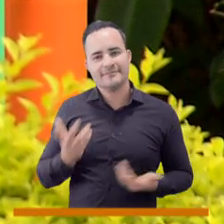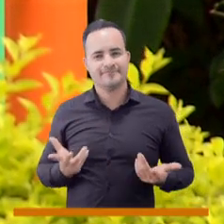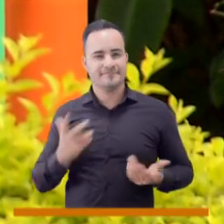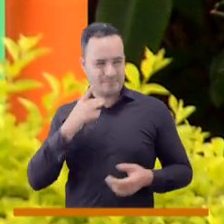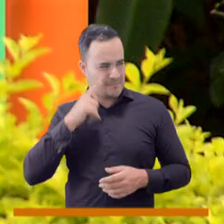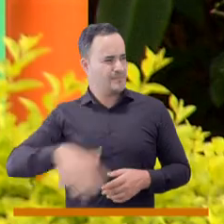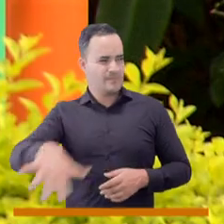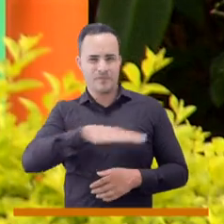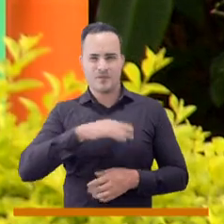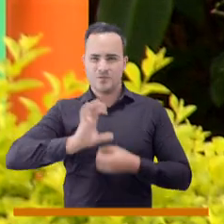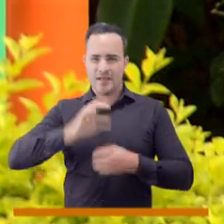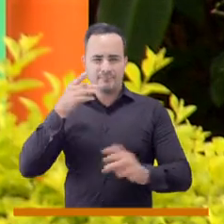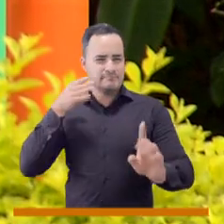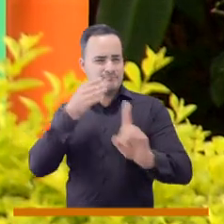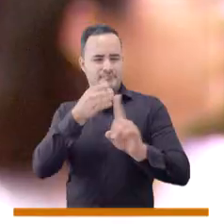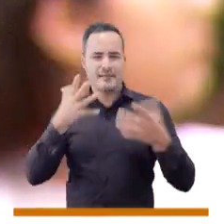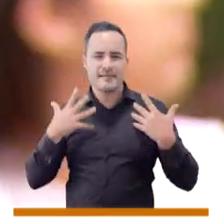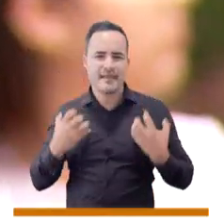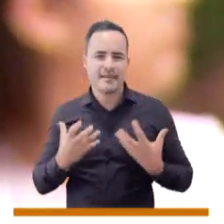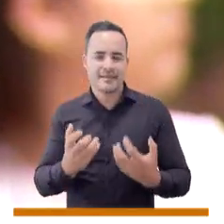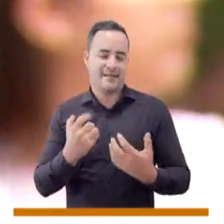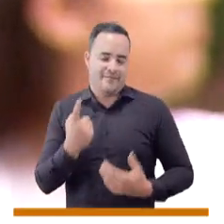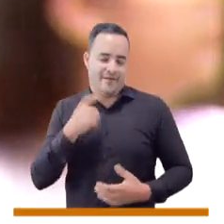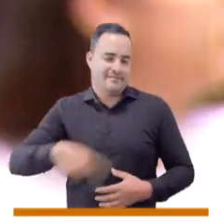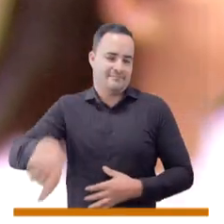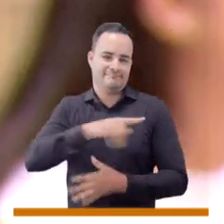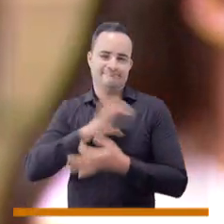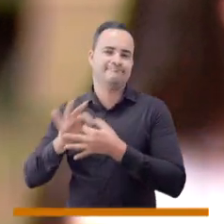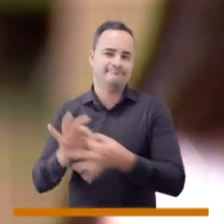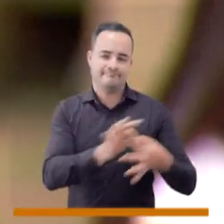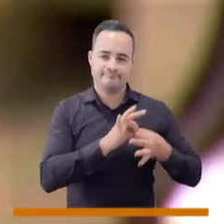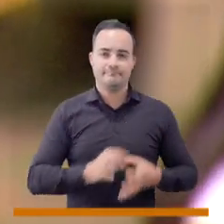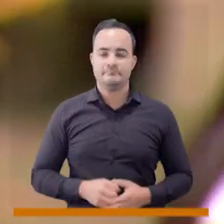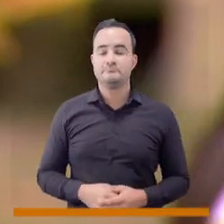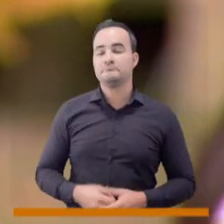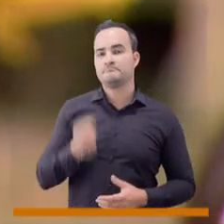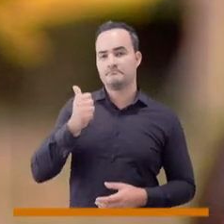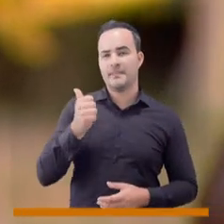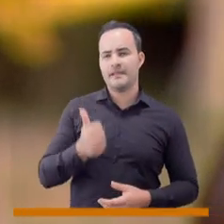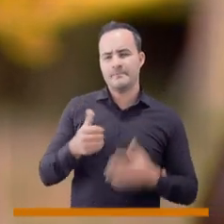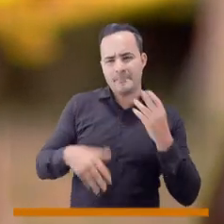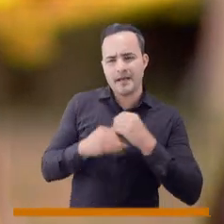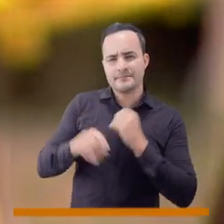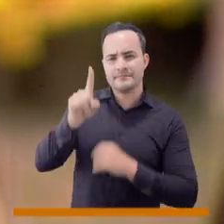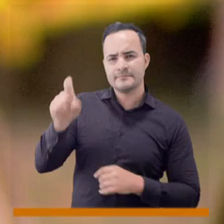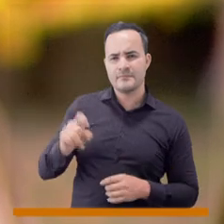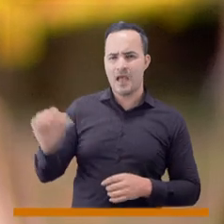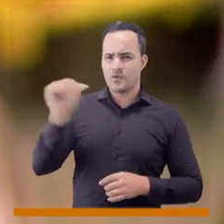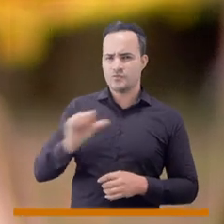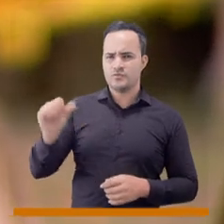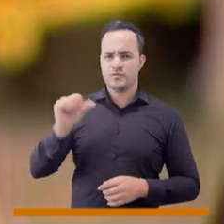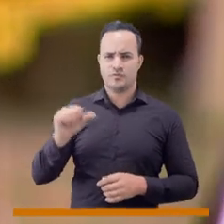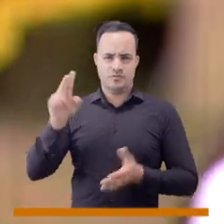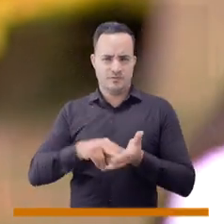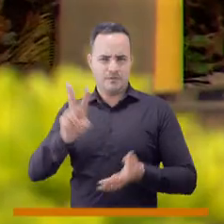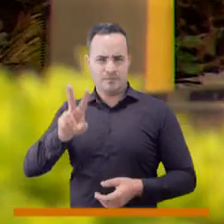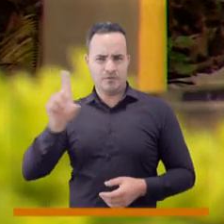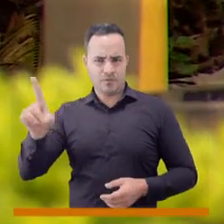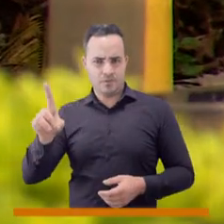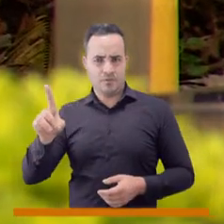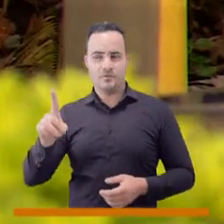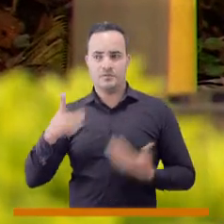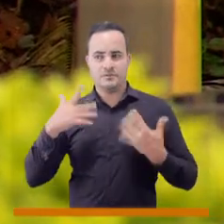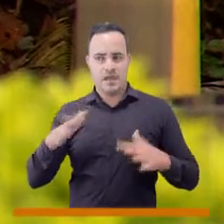identificado hacia dónde tenemos que llevar nuestra ciudad desde el punto de vista vocacional. Concejal, y también le quiero preguntar, porque desde agosto del